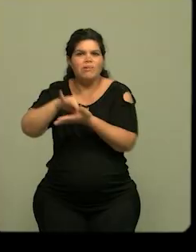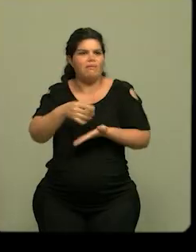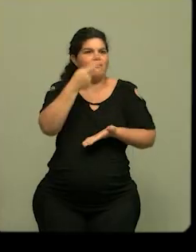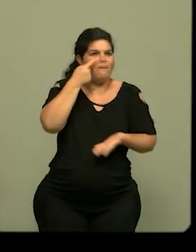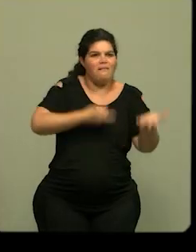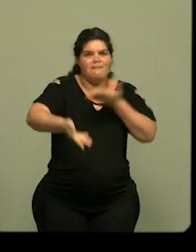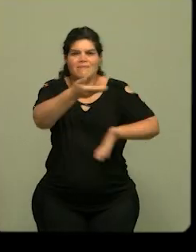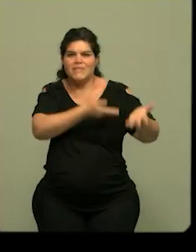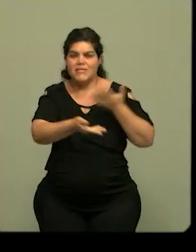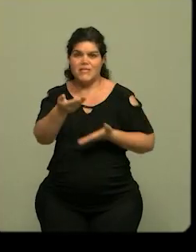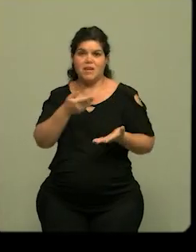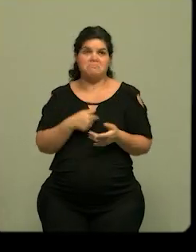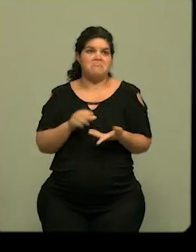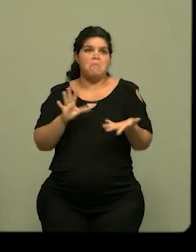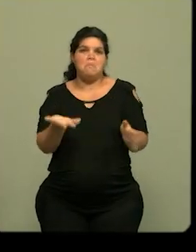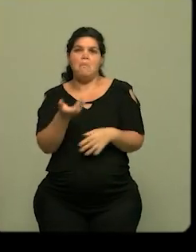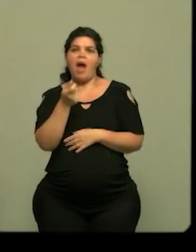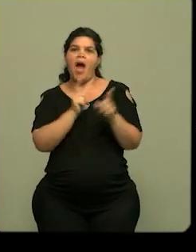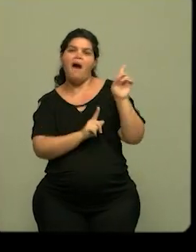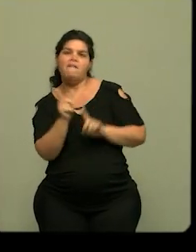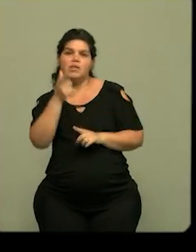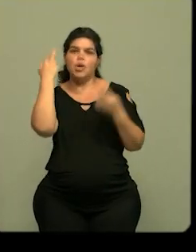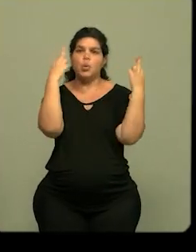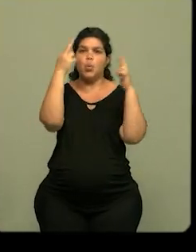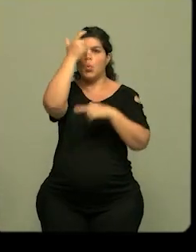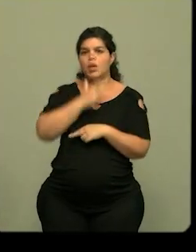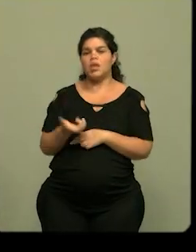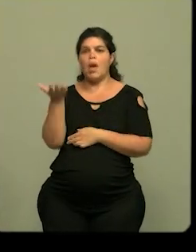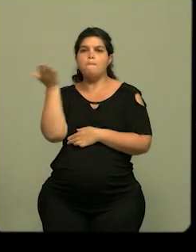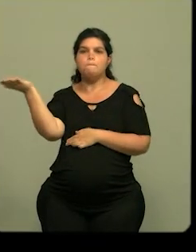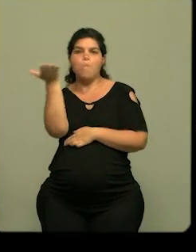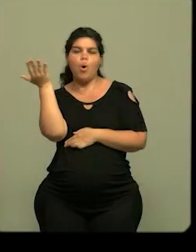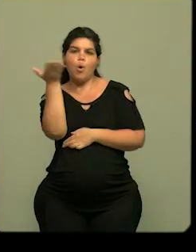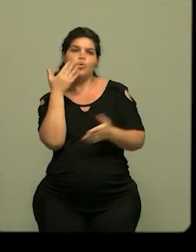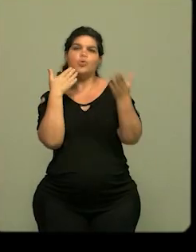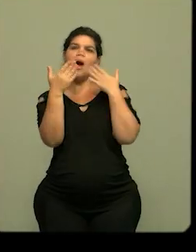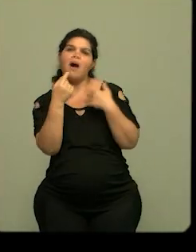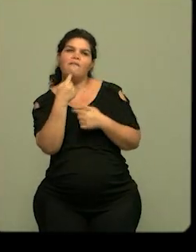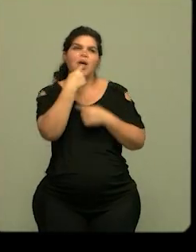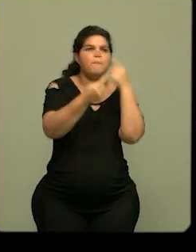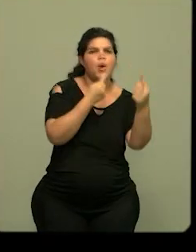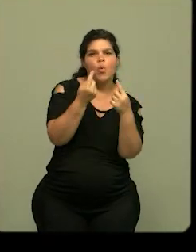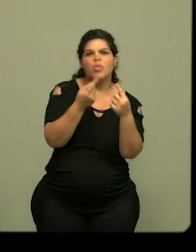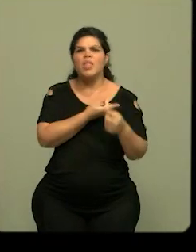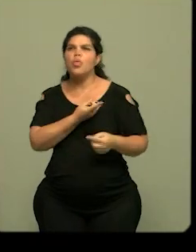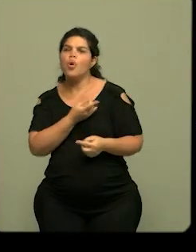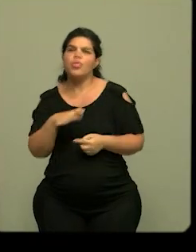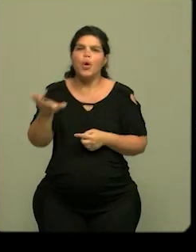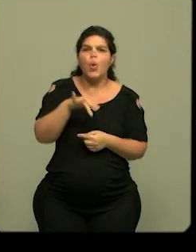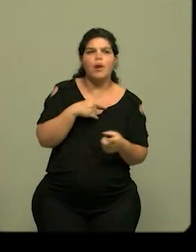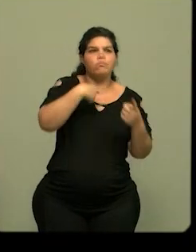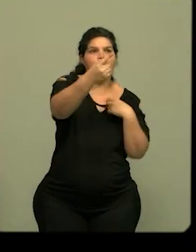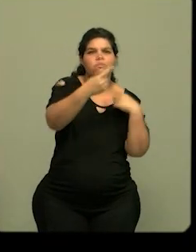Ujú. Y por ahí conversan con un mozo, por ahí conversan con alguien del hotel y les van preguntando. O sea, que dentro del